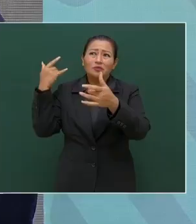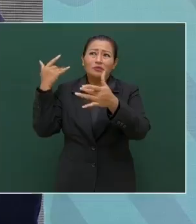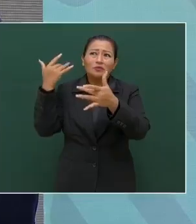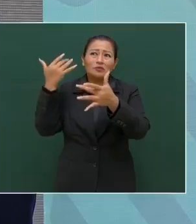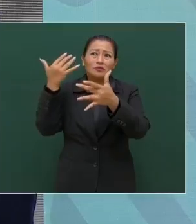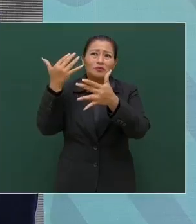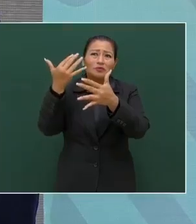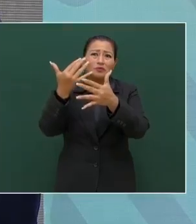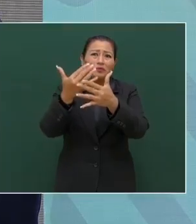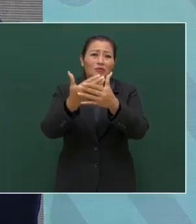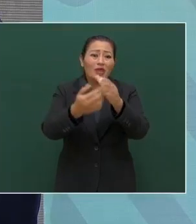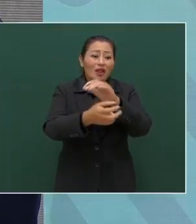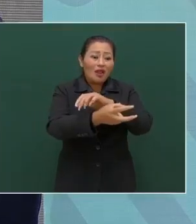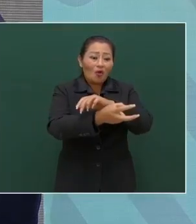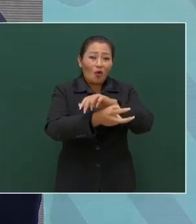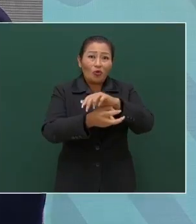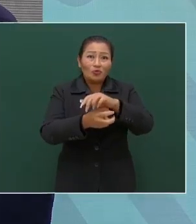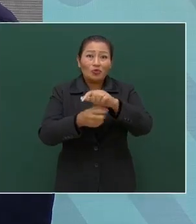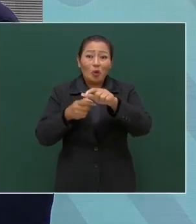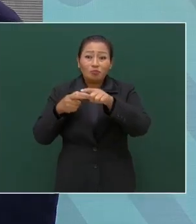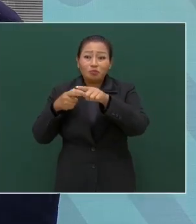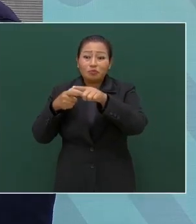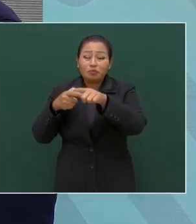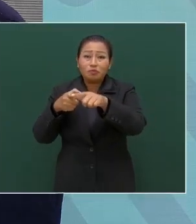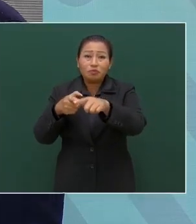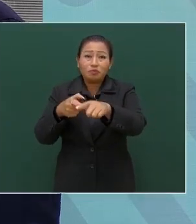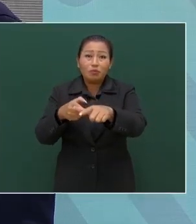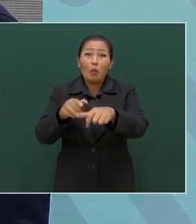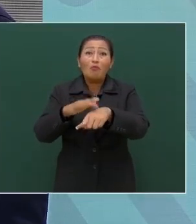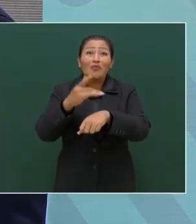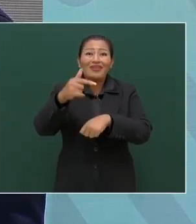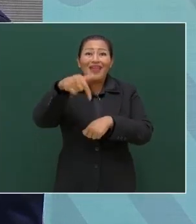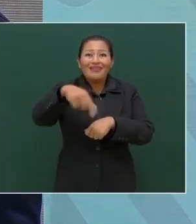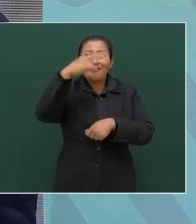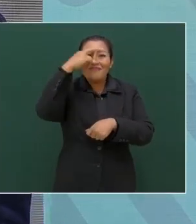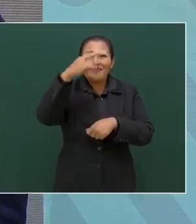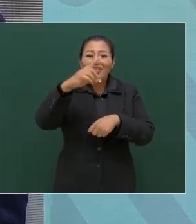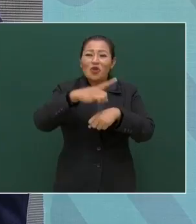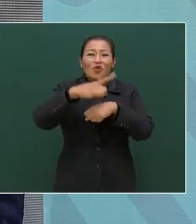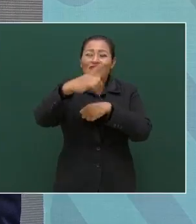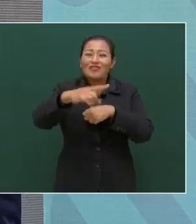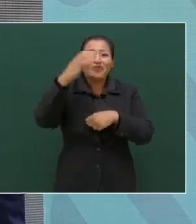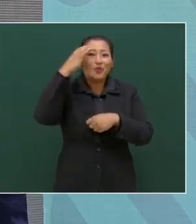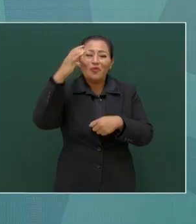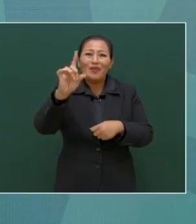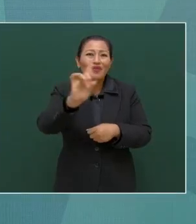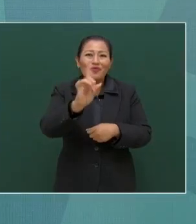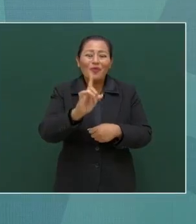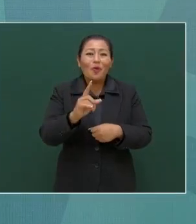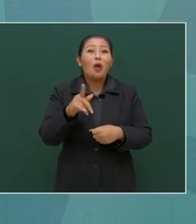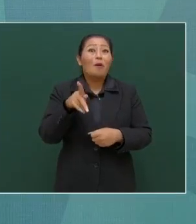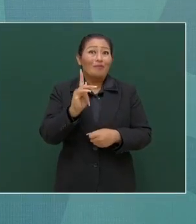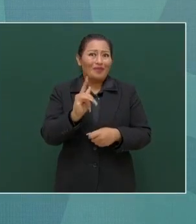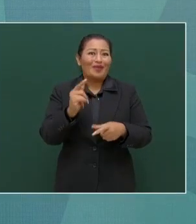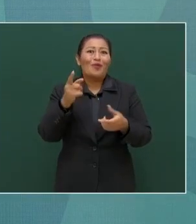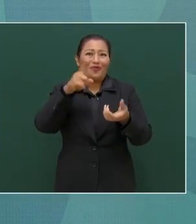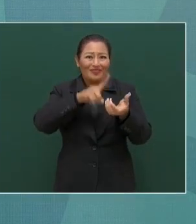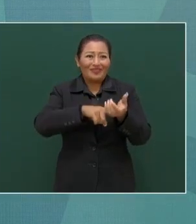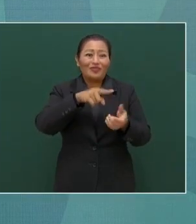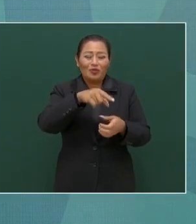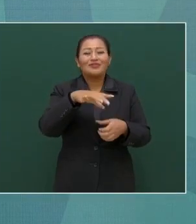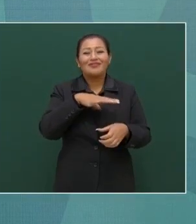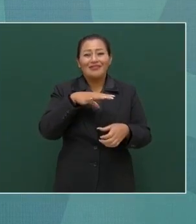la corrupción no fue delito grave en México, pero sí crearon